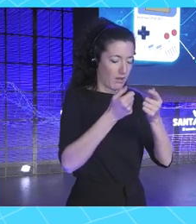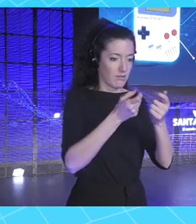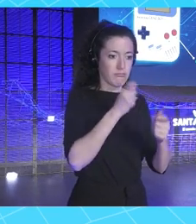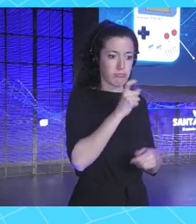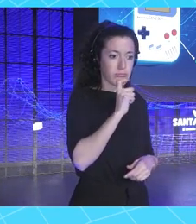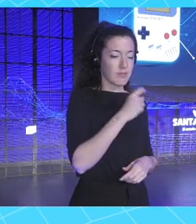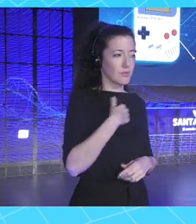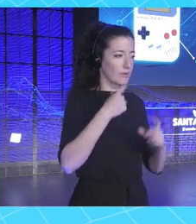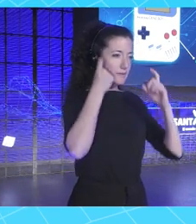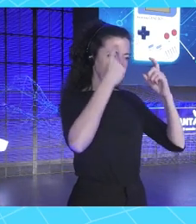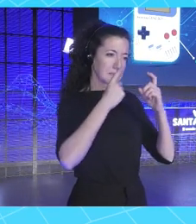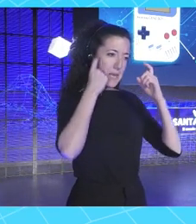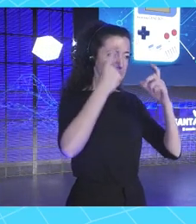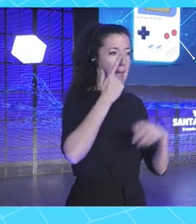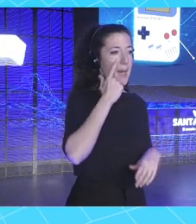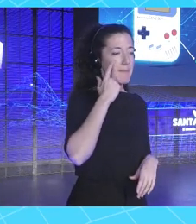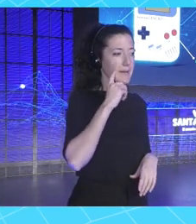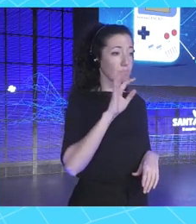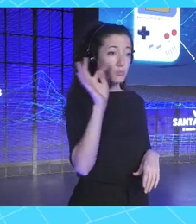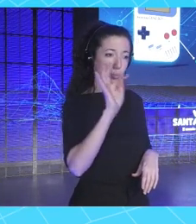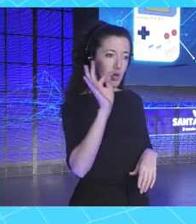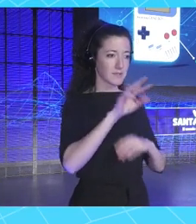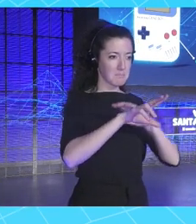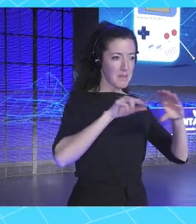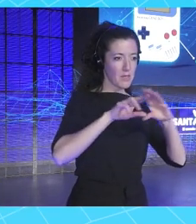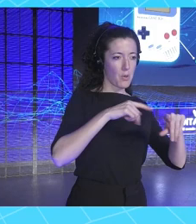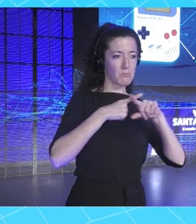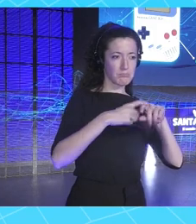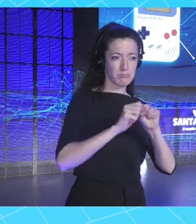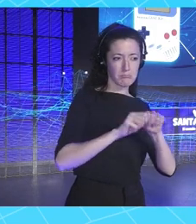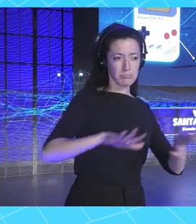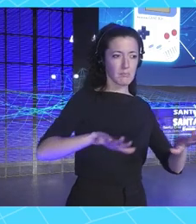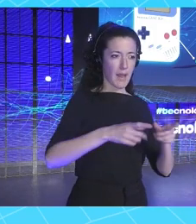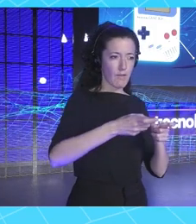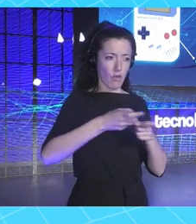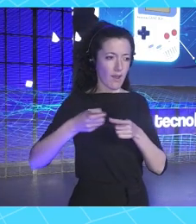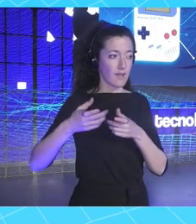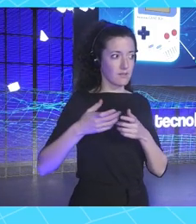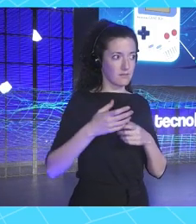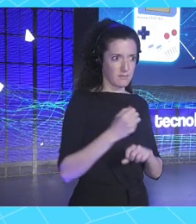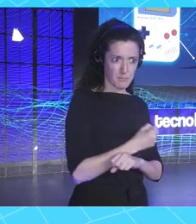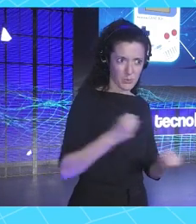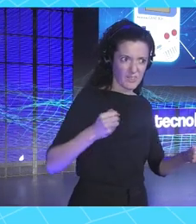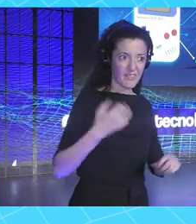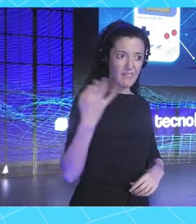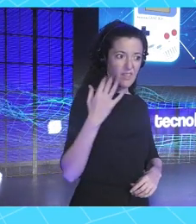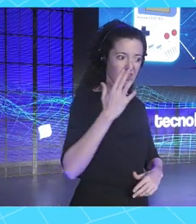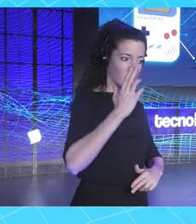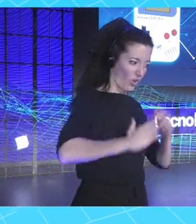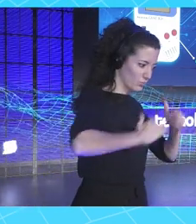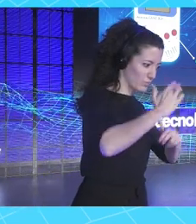como influenza dicho va voy a ponerme en Twitch hacer fortnite imposible imposible decir tienes que construir mientras disparas a gente